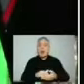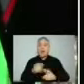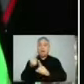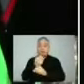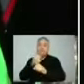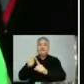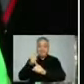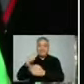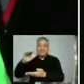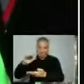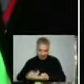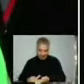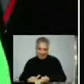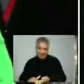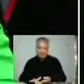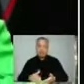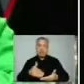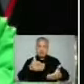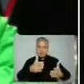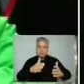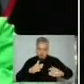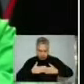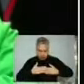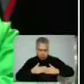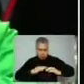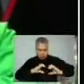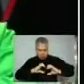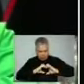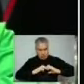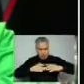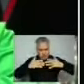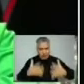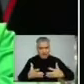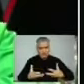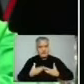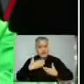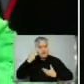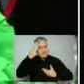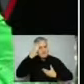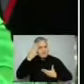gracias por ponerle corazón, por ponerle inteligencia emocional a